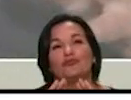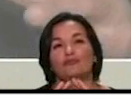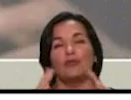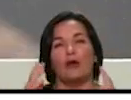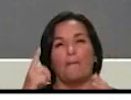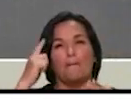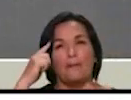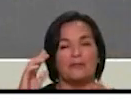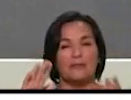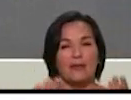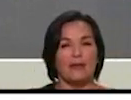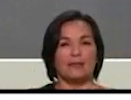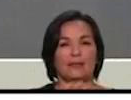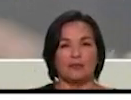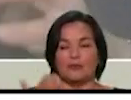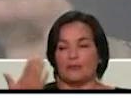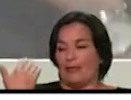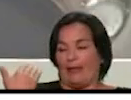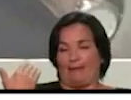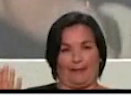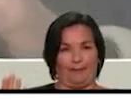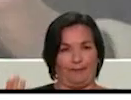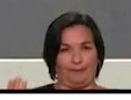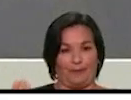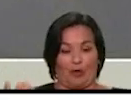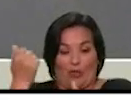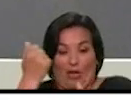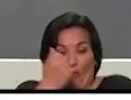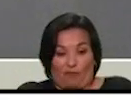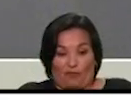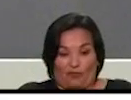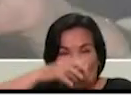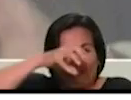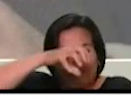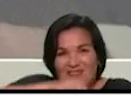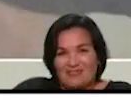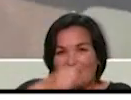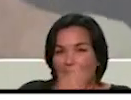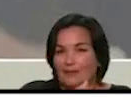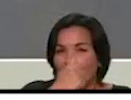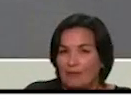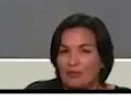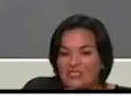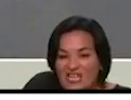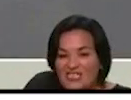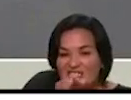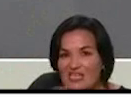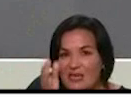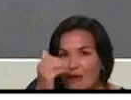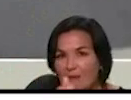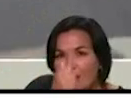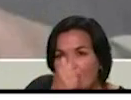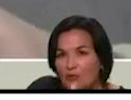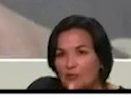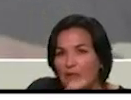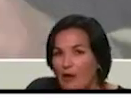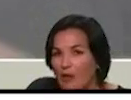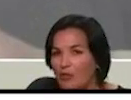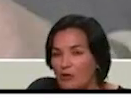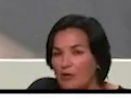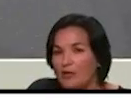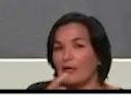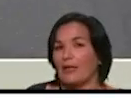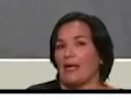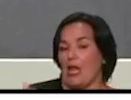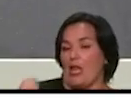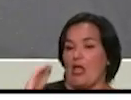Contextualice. Cuando se funda la Central de Trabajadores, se educaba a los trabajadores que al